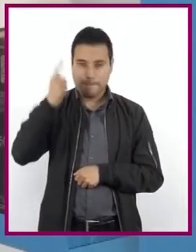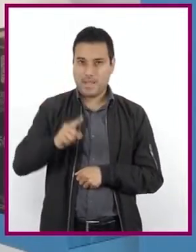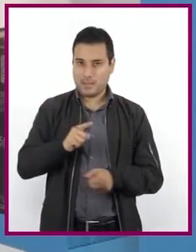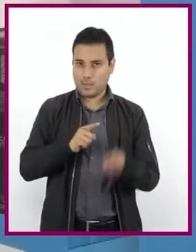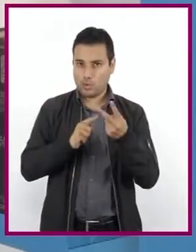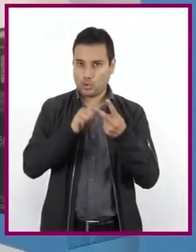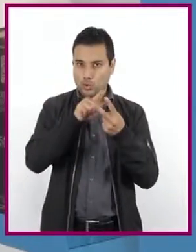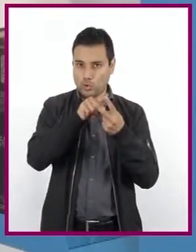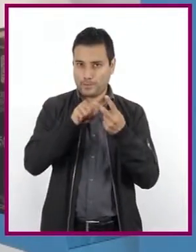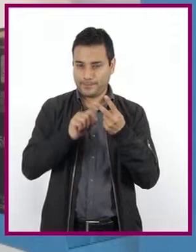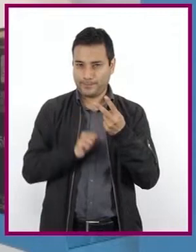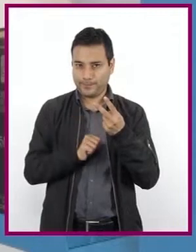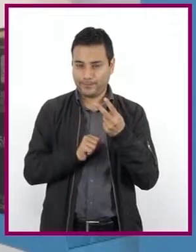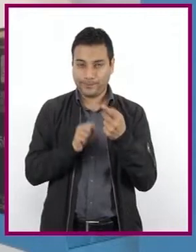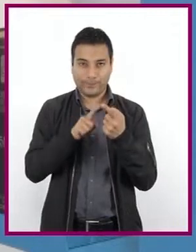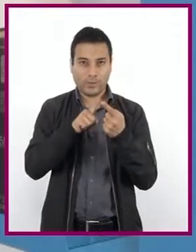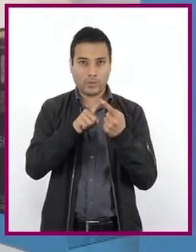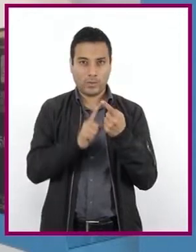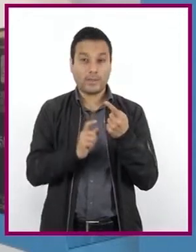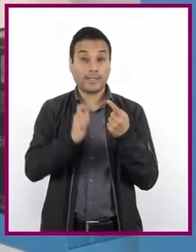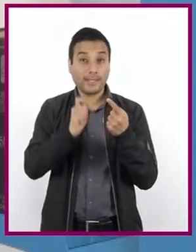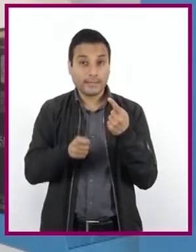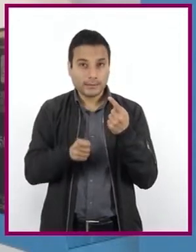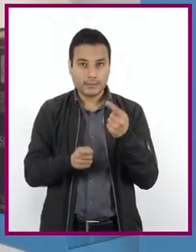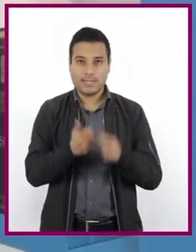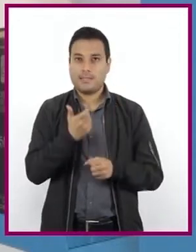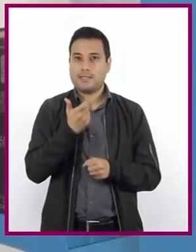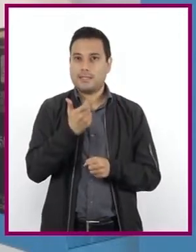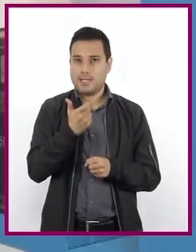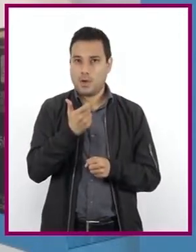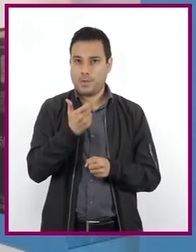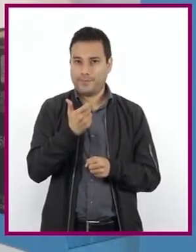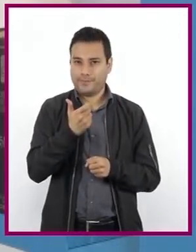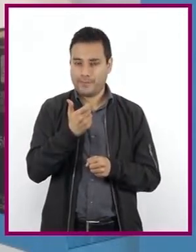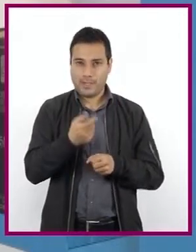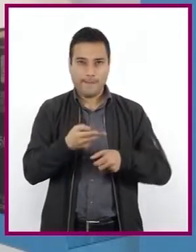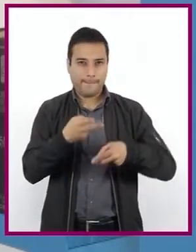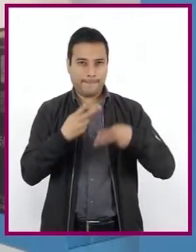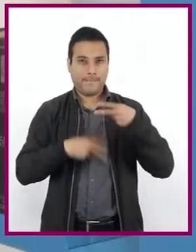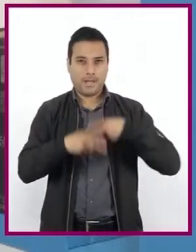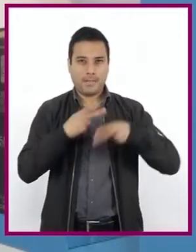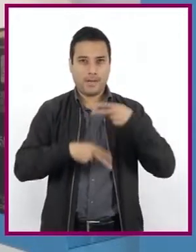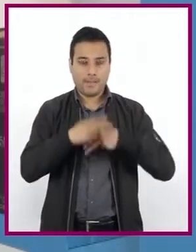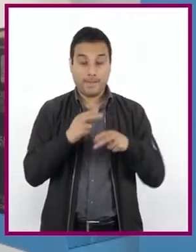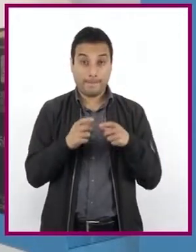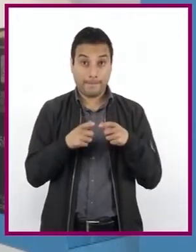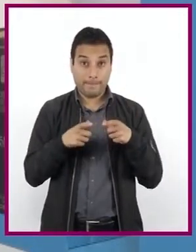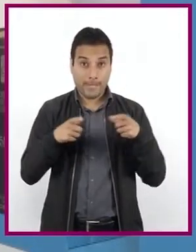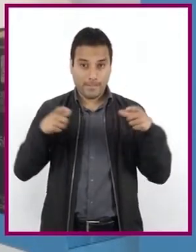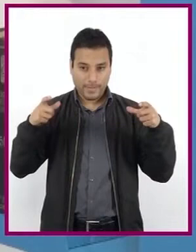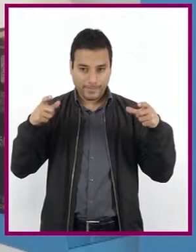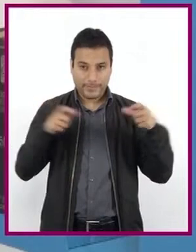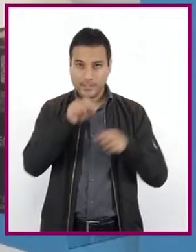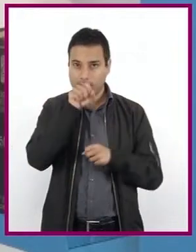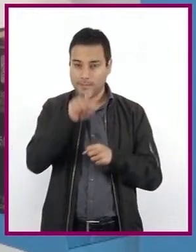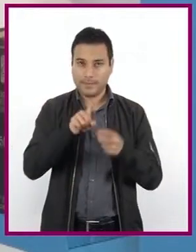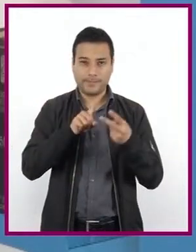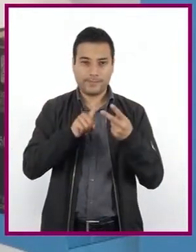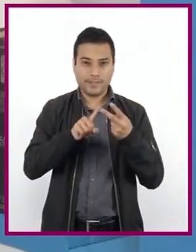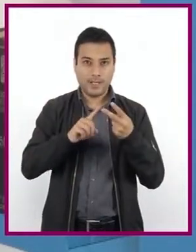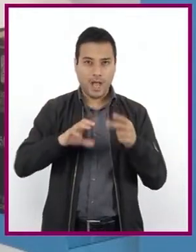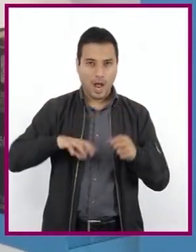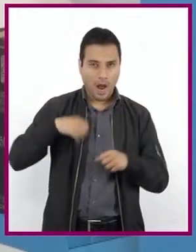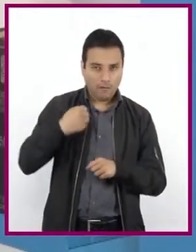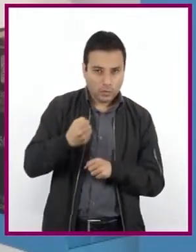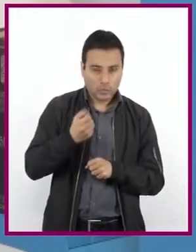corona: incrementar la riqueza del erario novohispano y prevenir abusos y